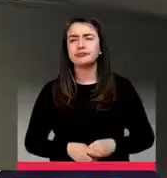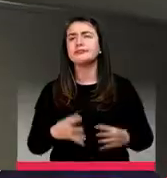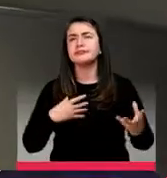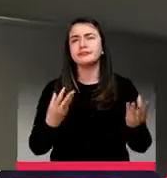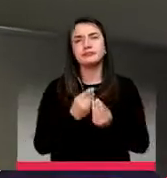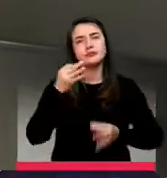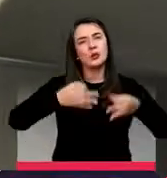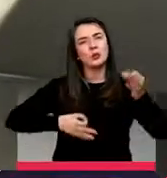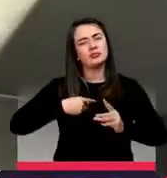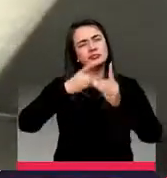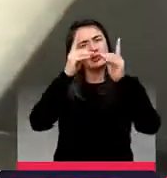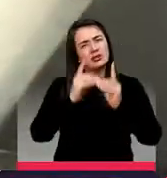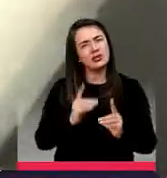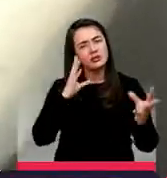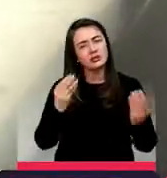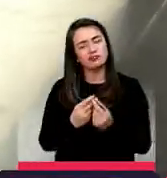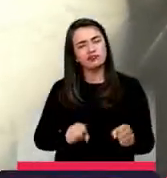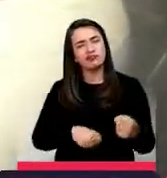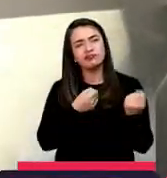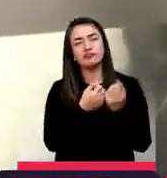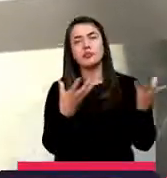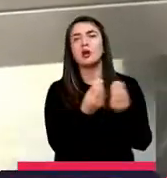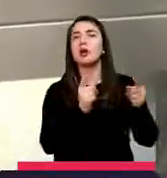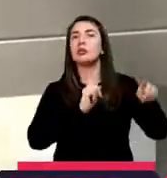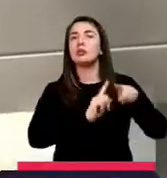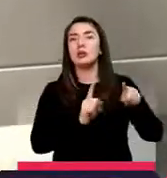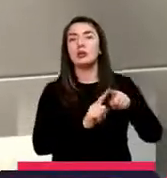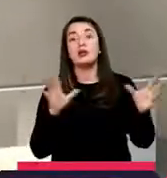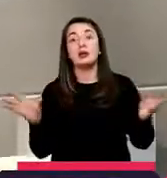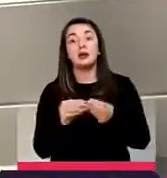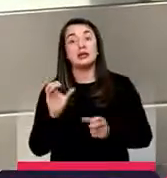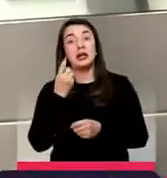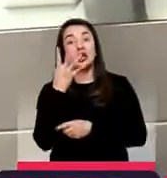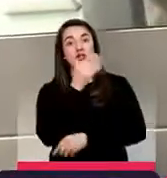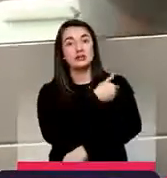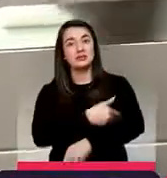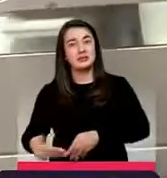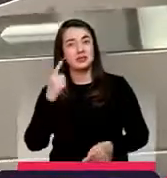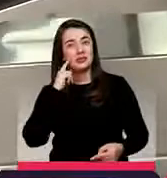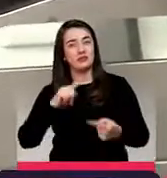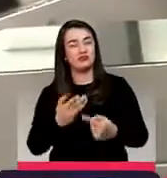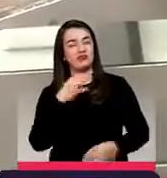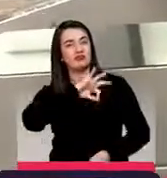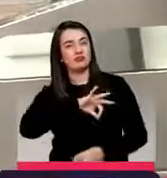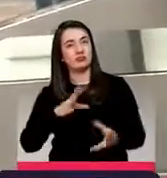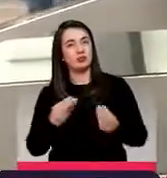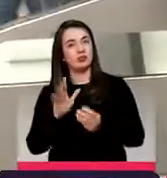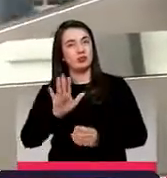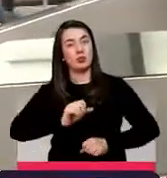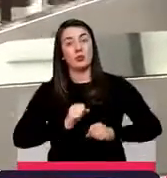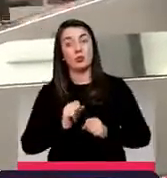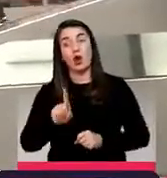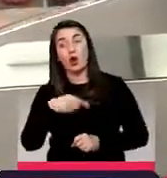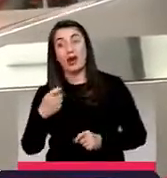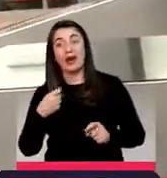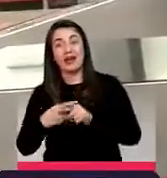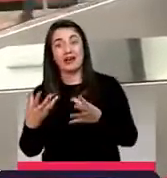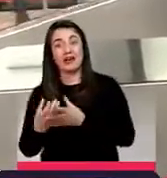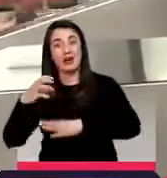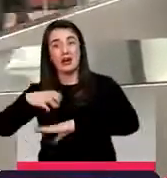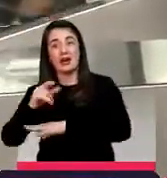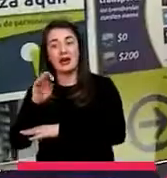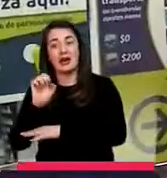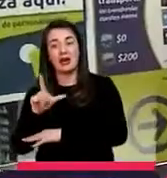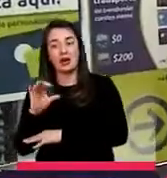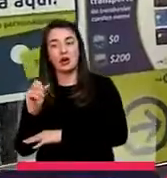judicial que favoreció a Transmilenio le ahorró a la ciudad 14 mil millones de pesos, mientras que la antigua compañía recaudadora Angelcom tendrá